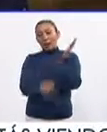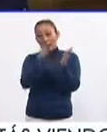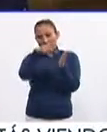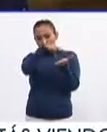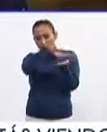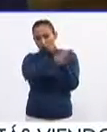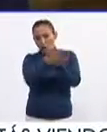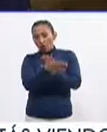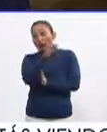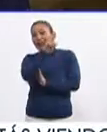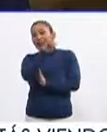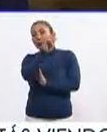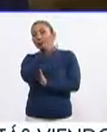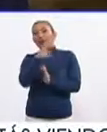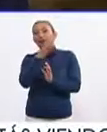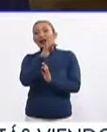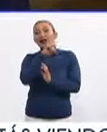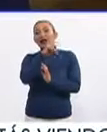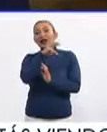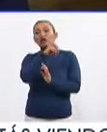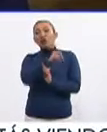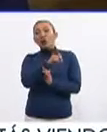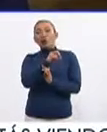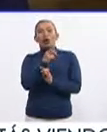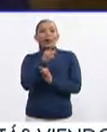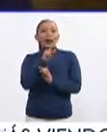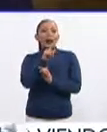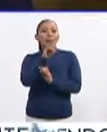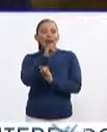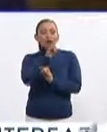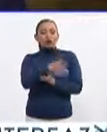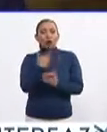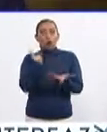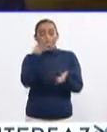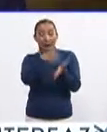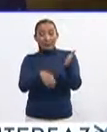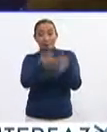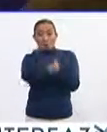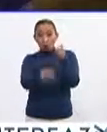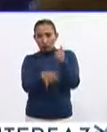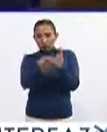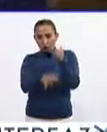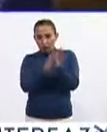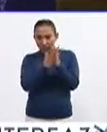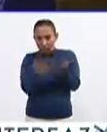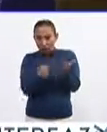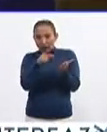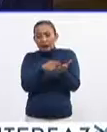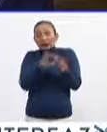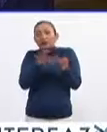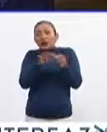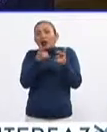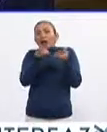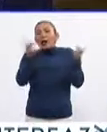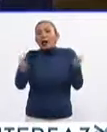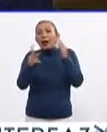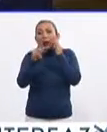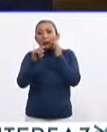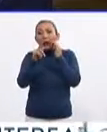de la novela de Fernando del Paso, Palinuro en México. Es uno de los capítulos finales y cuenta la historia de